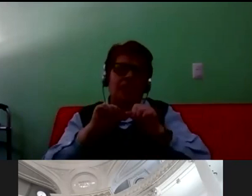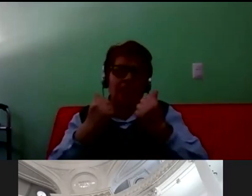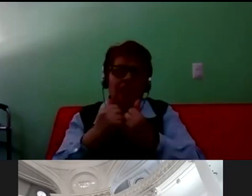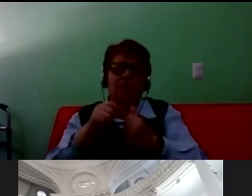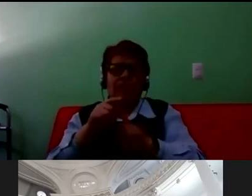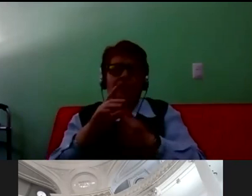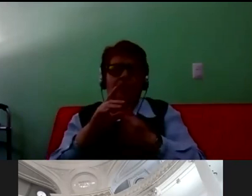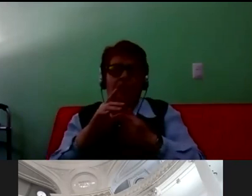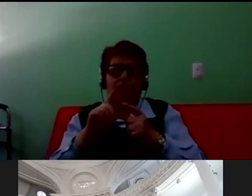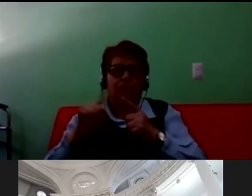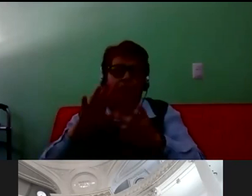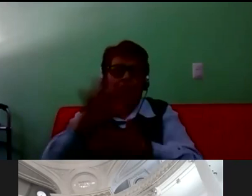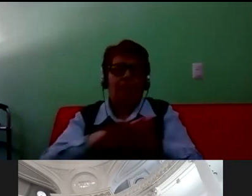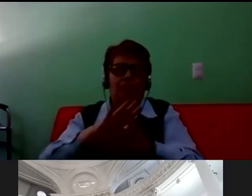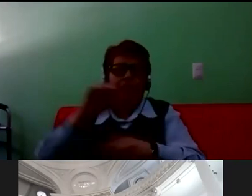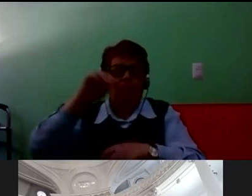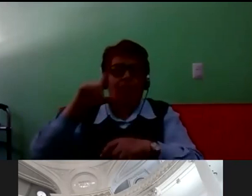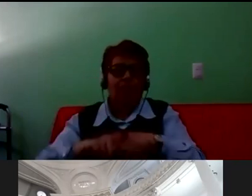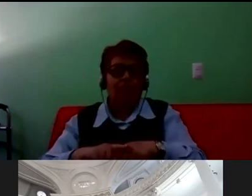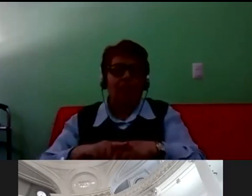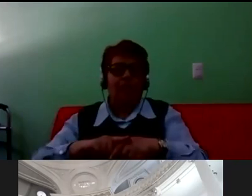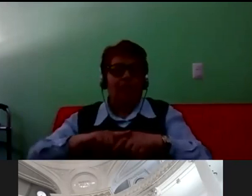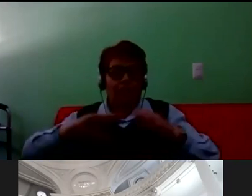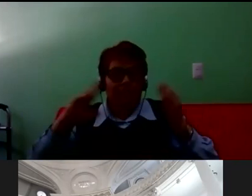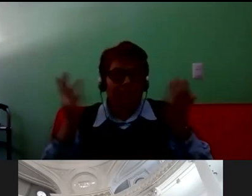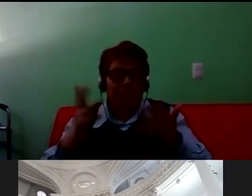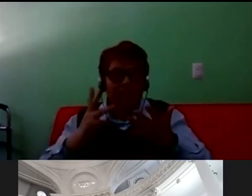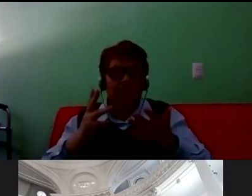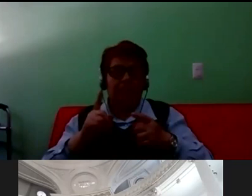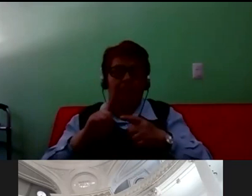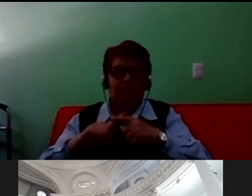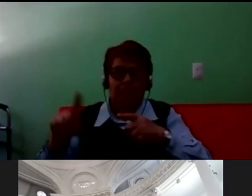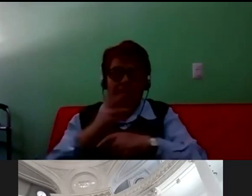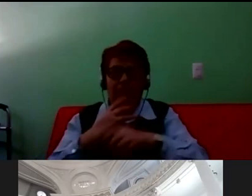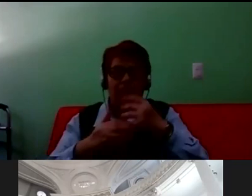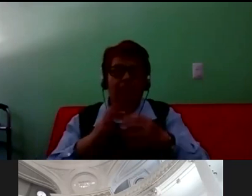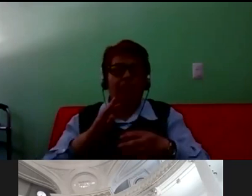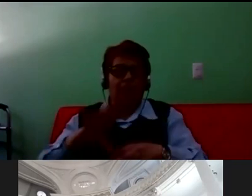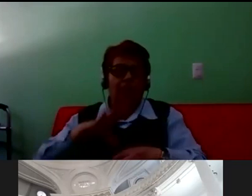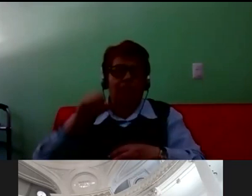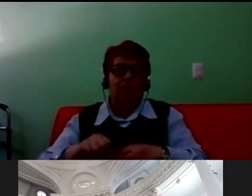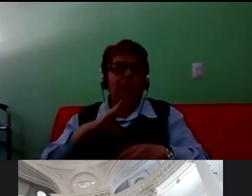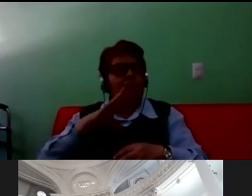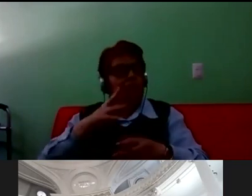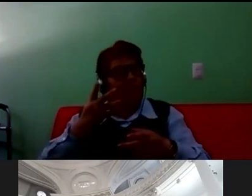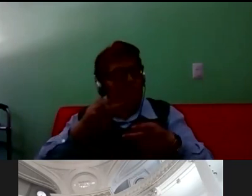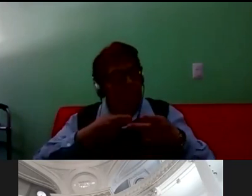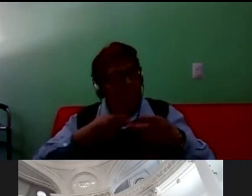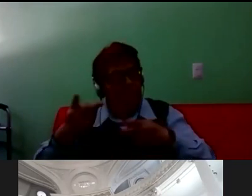los espacios culturales, los creadores, pues desempeñan un papel por demás